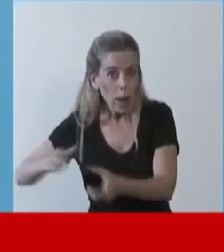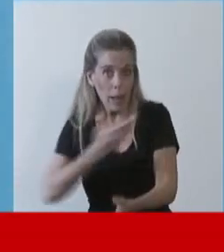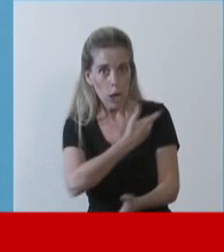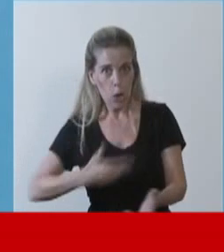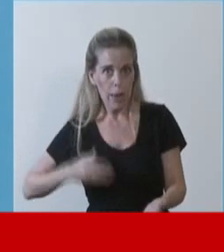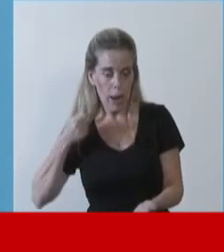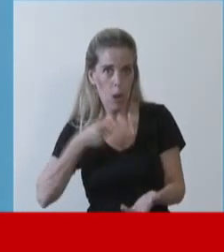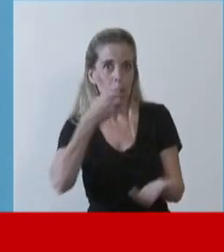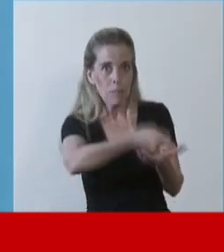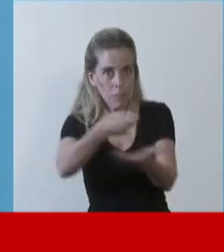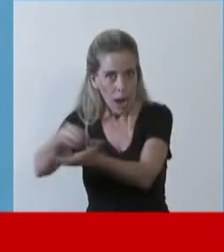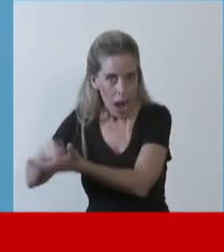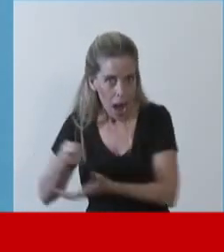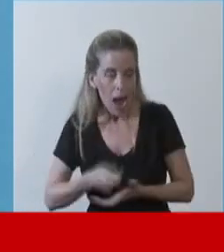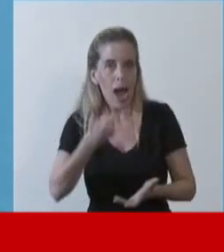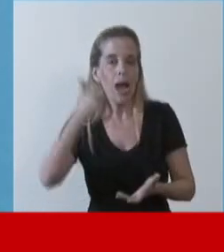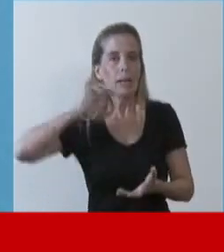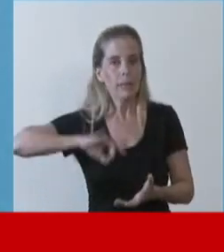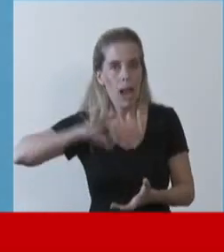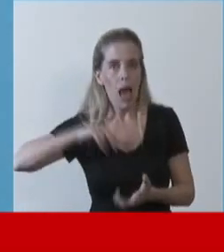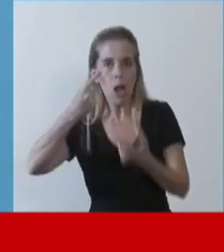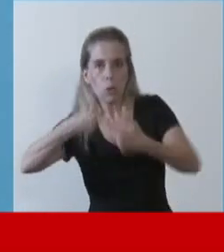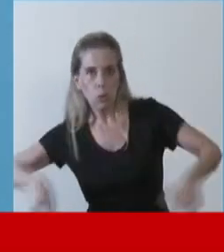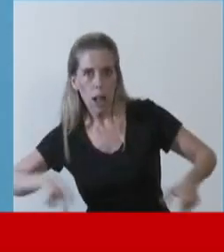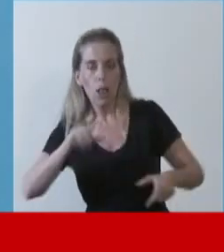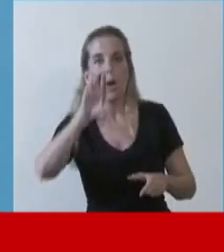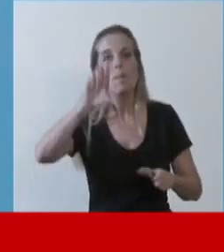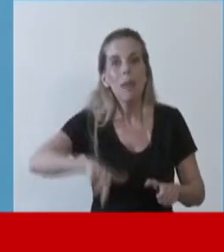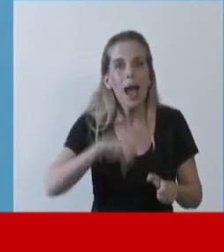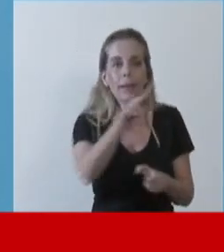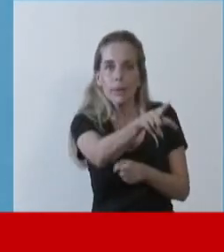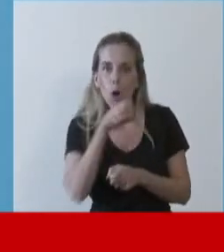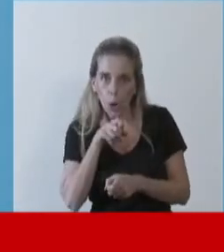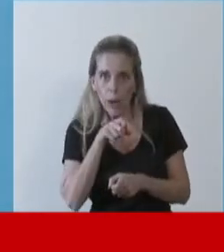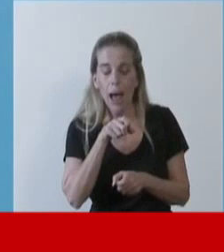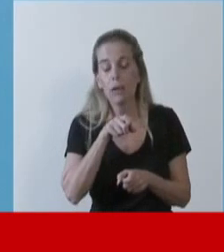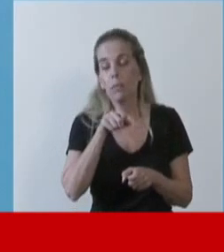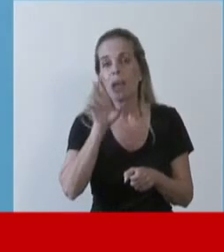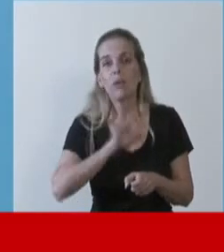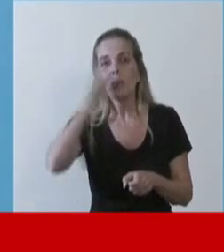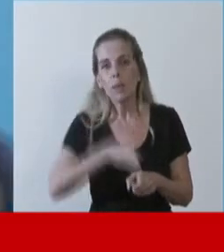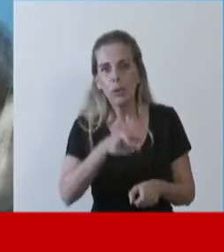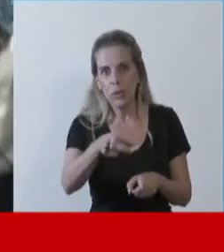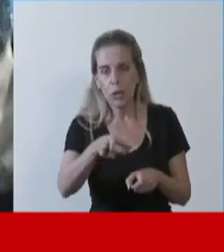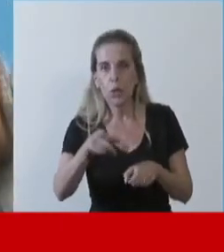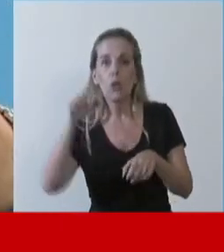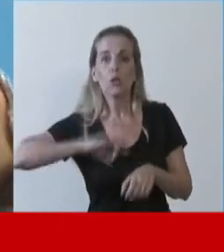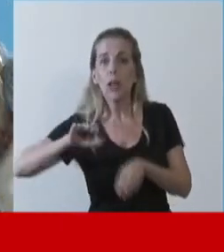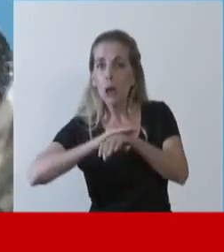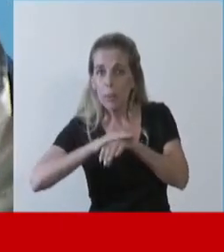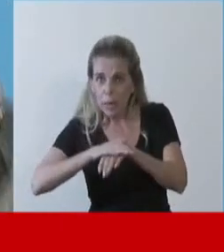Hacemos Futuro y Salario Social Complementario, personas que cobran la mitad del salario mínimo. Se les va a hacer